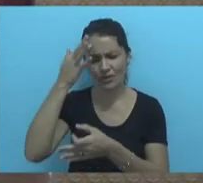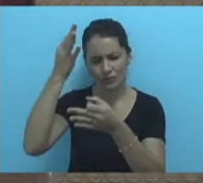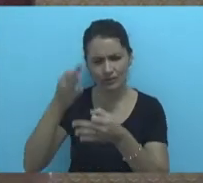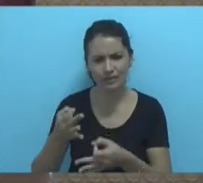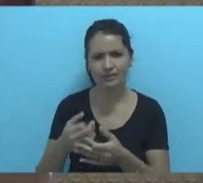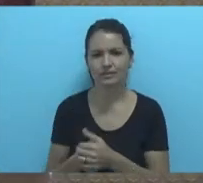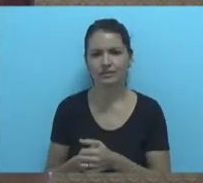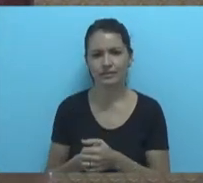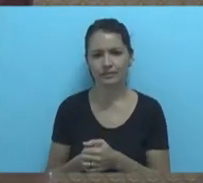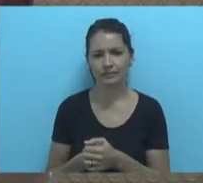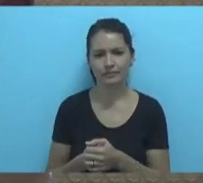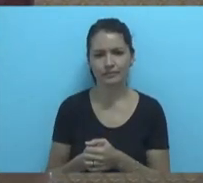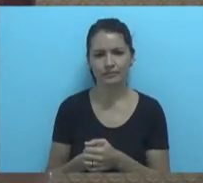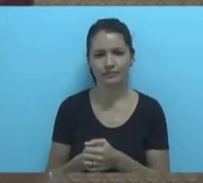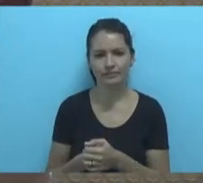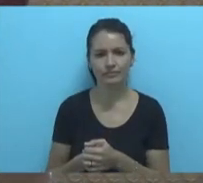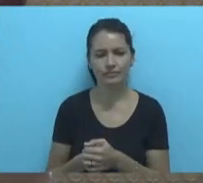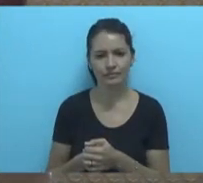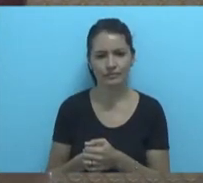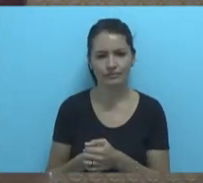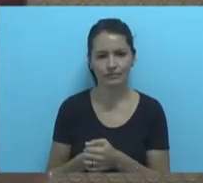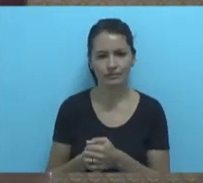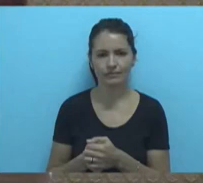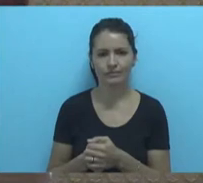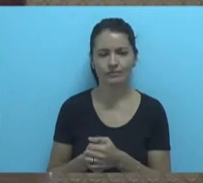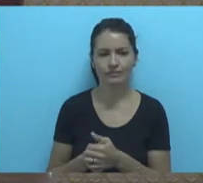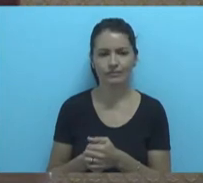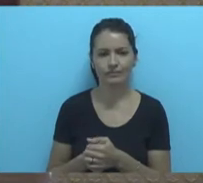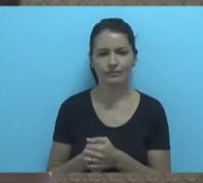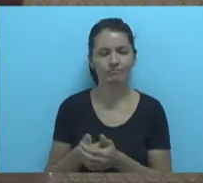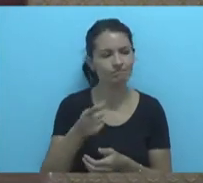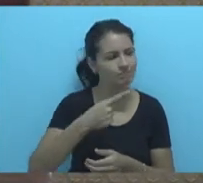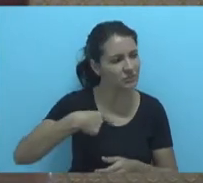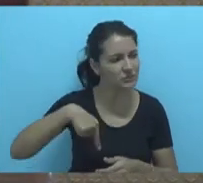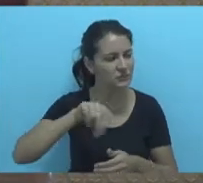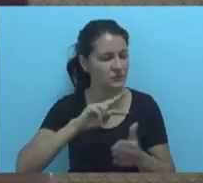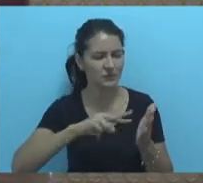ha construido impunidad. El problema lo tenemos nosotros,